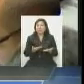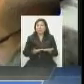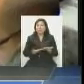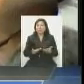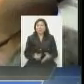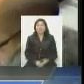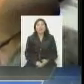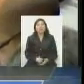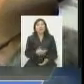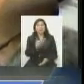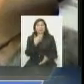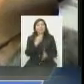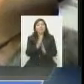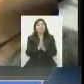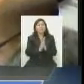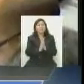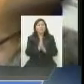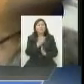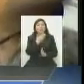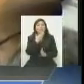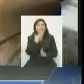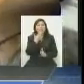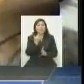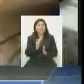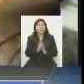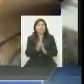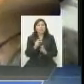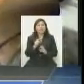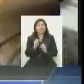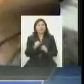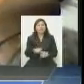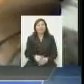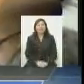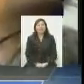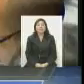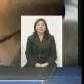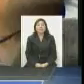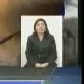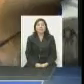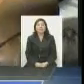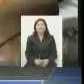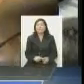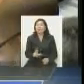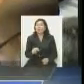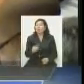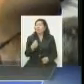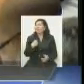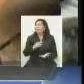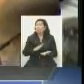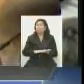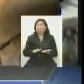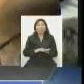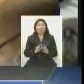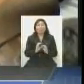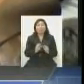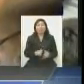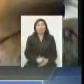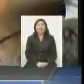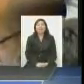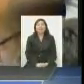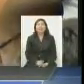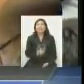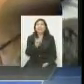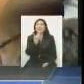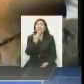mercado, deseamos lo mejor para el mercado de Santa Anita, por supuesto, señora, que deseamos, pero no tiene licencia, ¿Y la licencia de